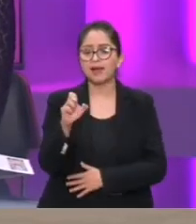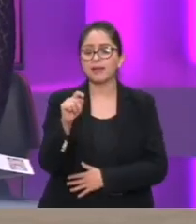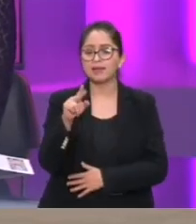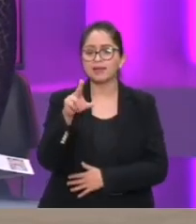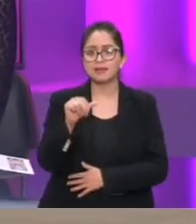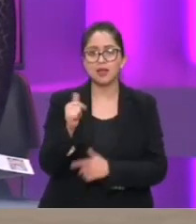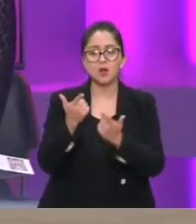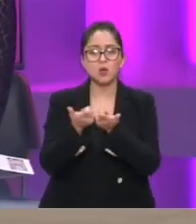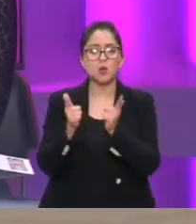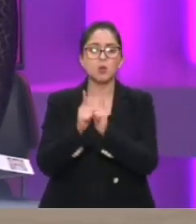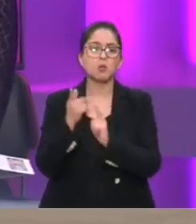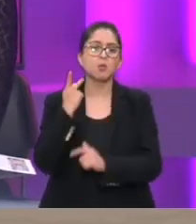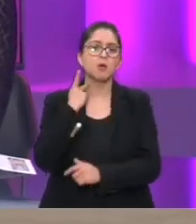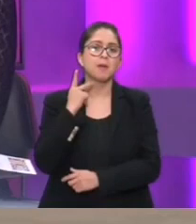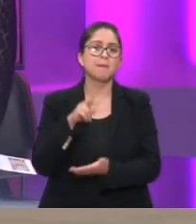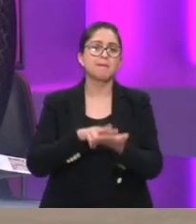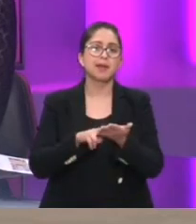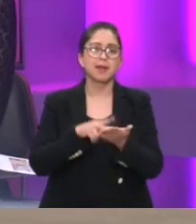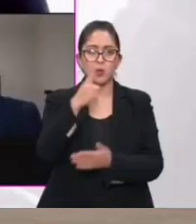Partido Verde, por favor, hasta por un minuto.